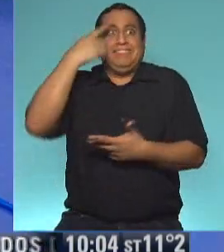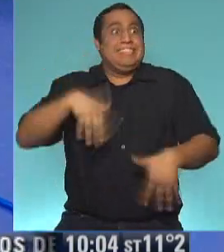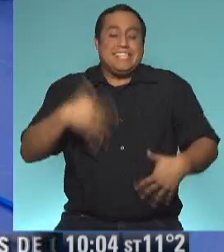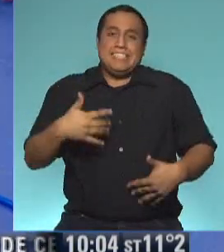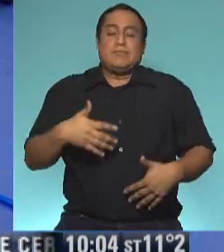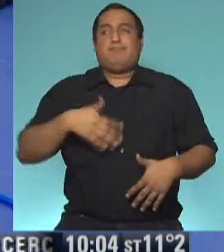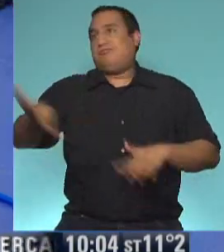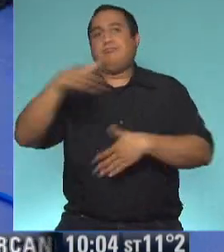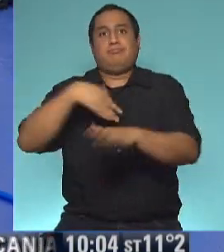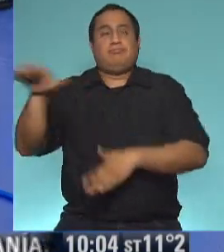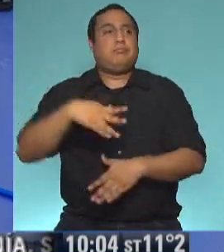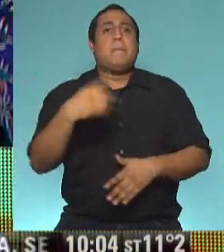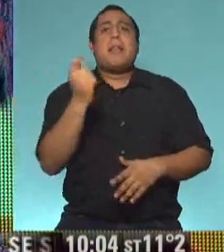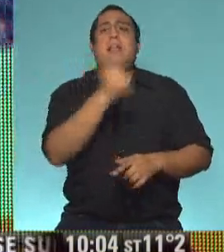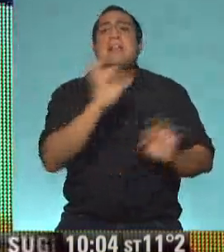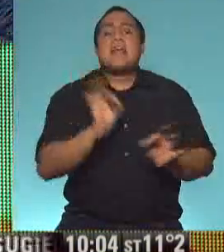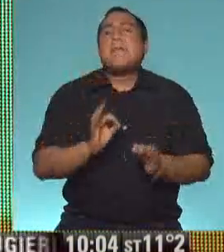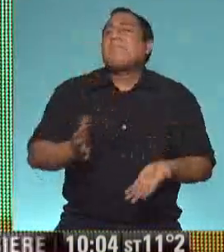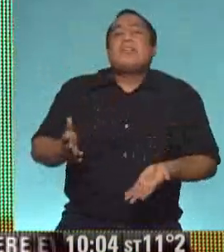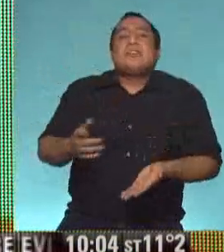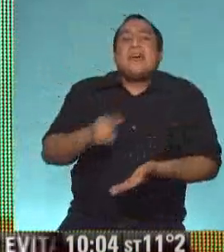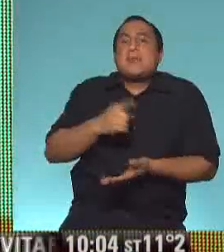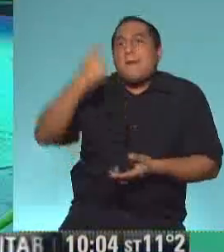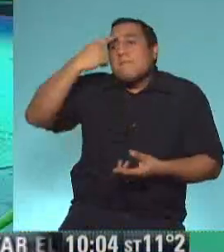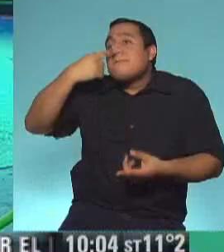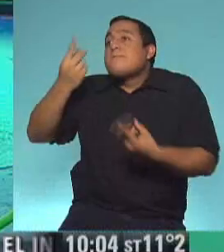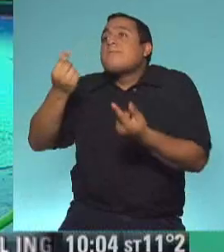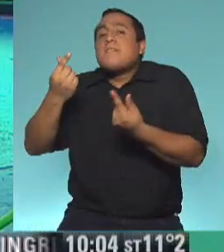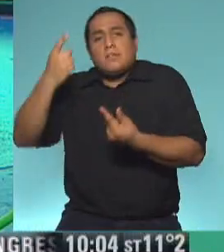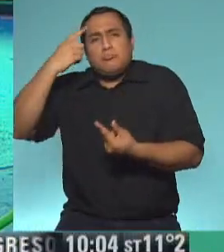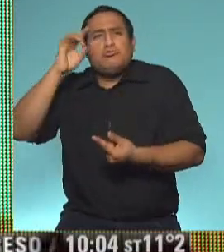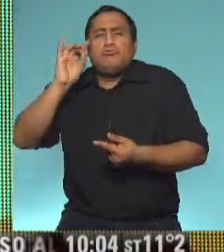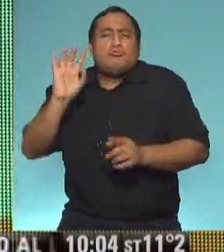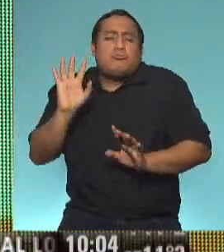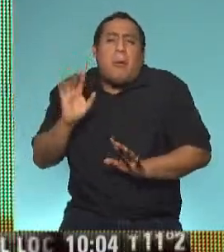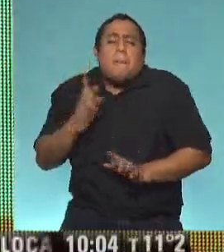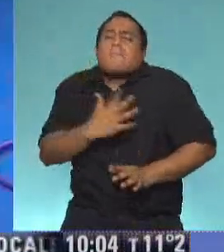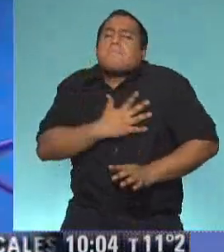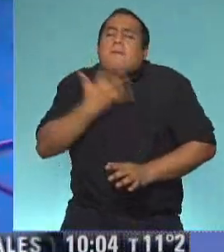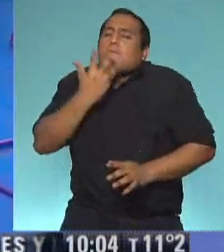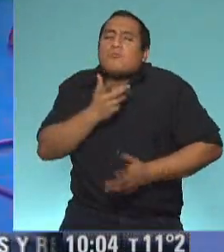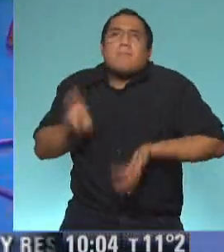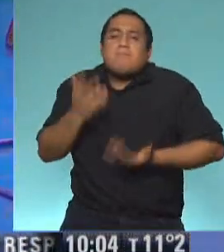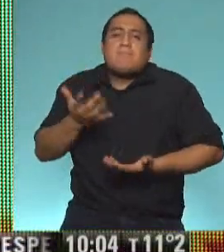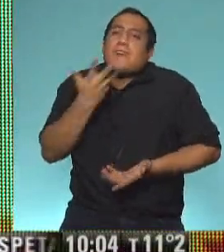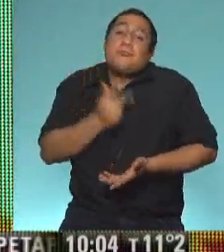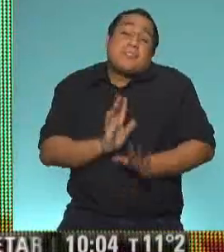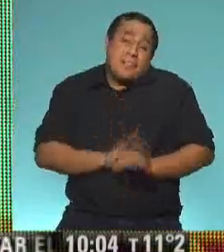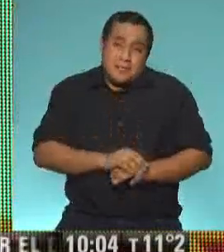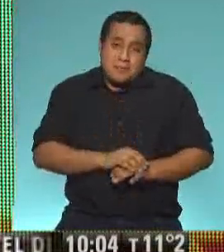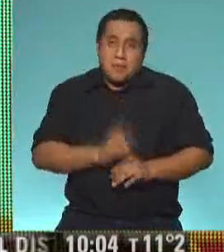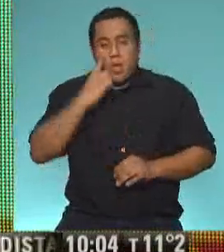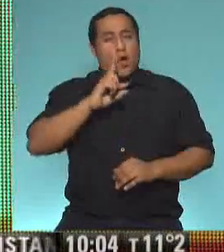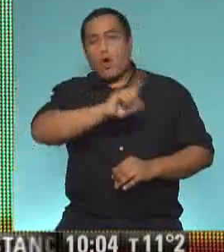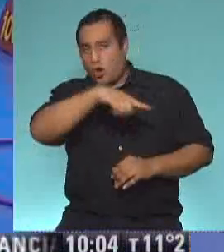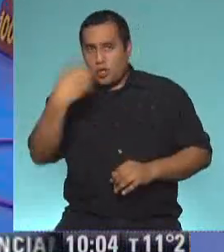¿viste? Sí. Pero a ellos les encanta, lo hacen por amor. Seguro. Lo hacen por amor, tienen mucho placer. Tenemos otro tipo de payasos acá. Sí.